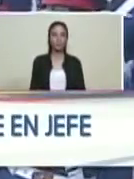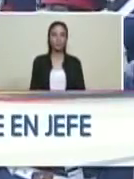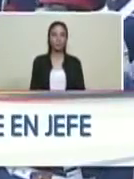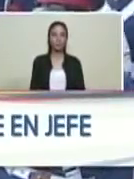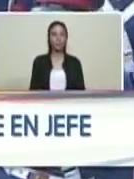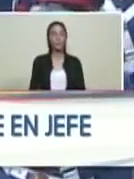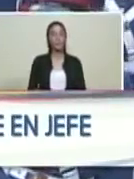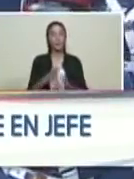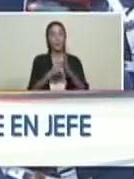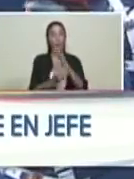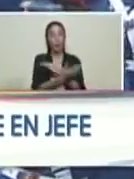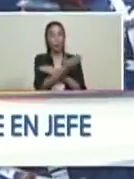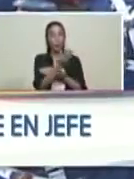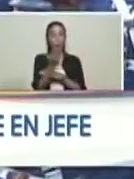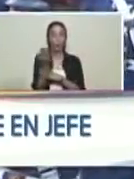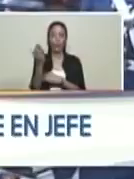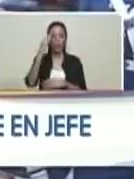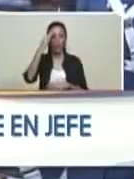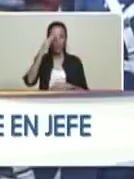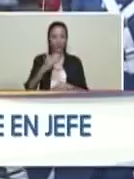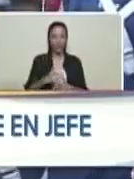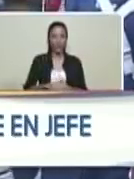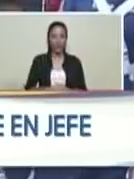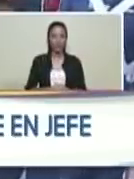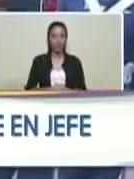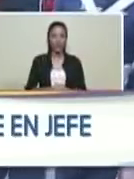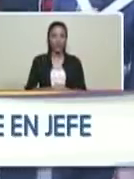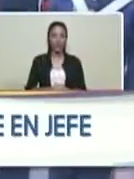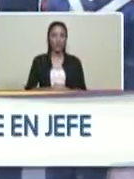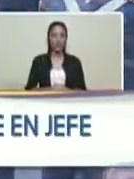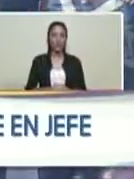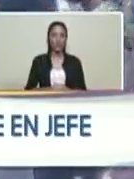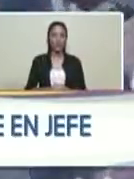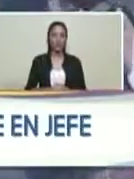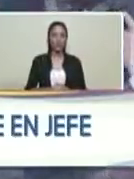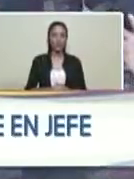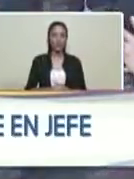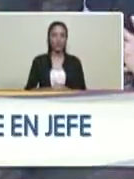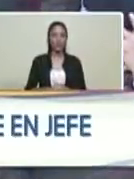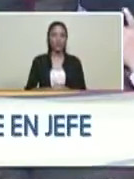los oficiales ciudadanas oficiales